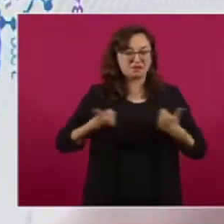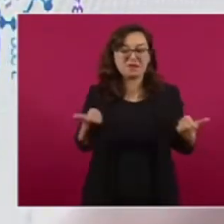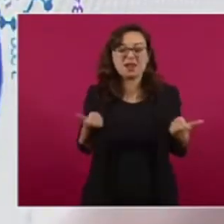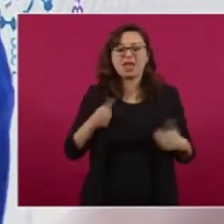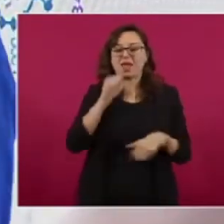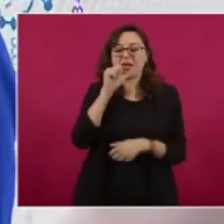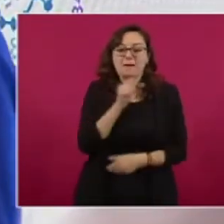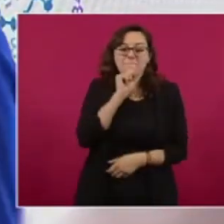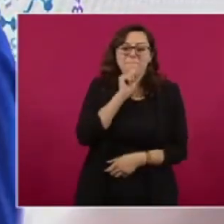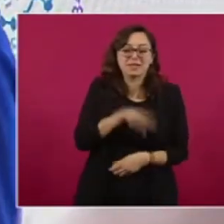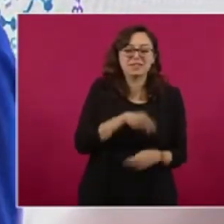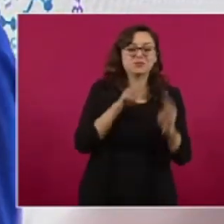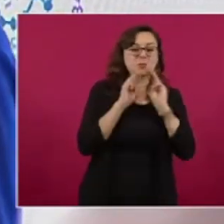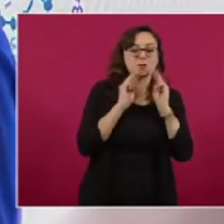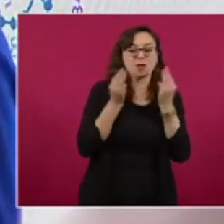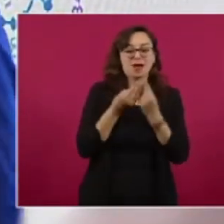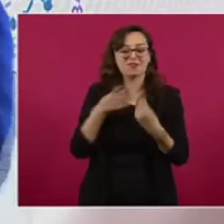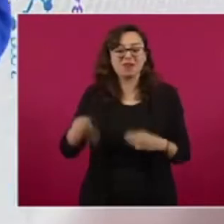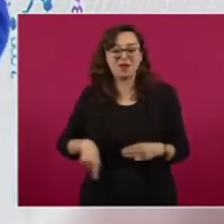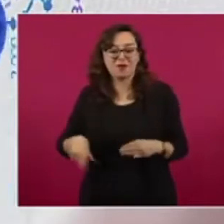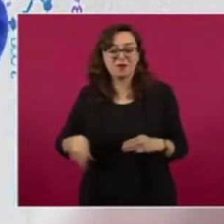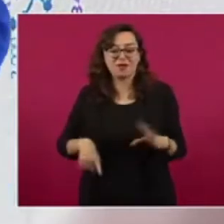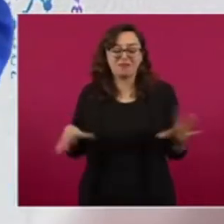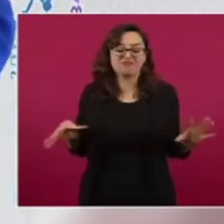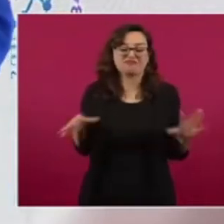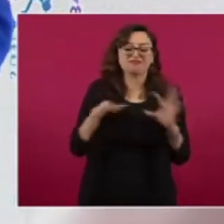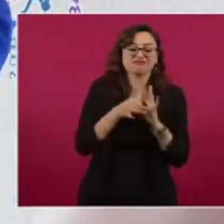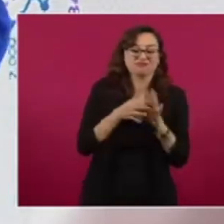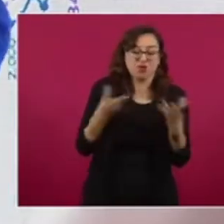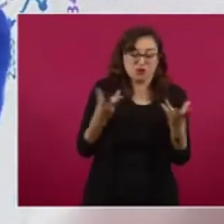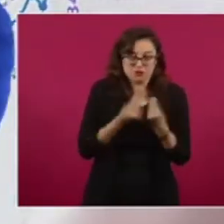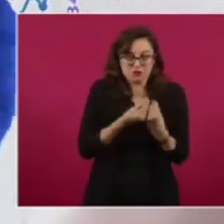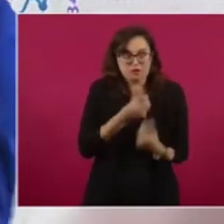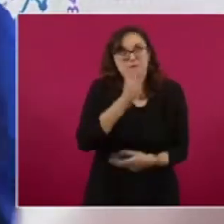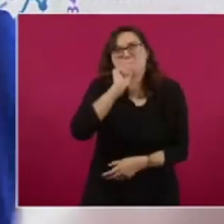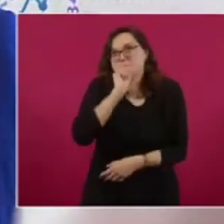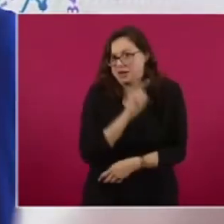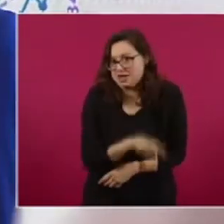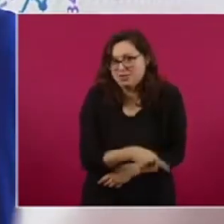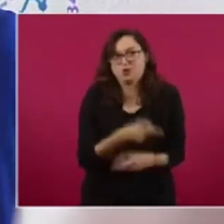Era lo mismo. Y regreso al caso de García Luna.